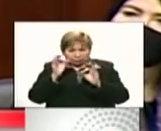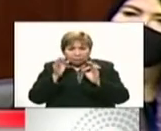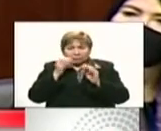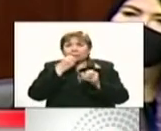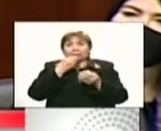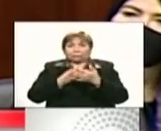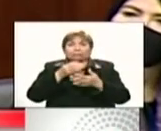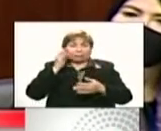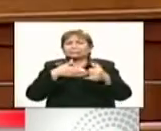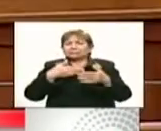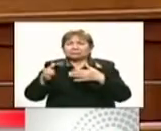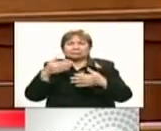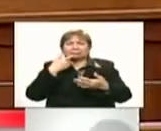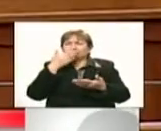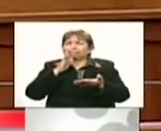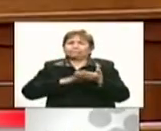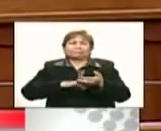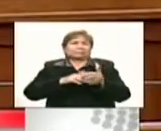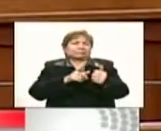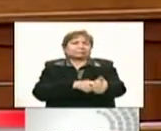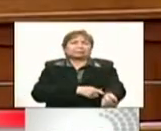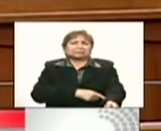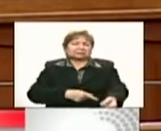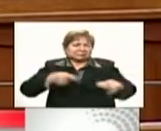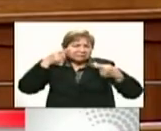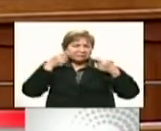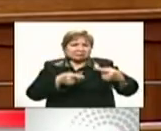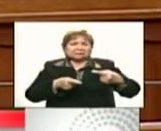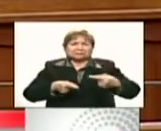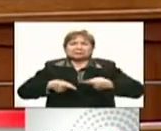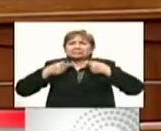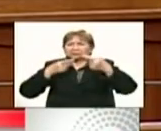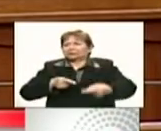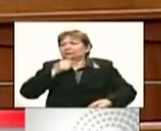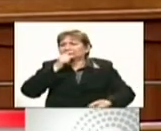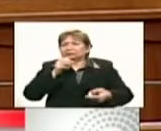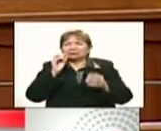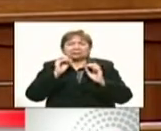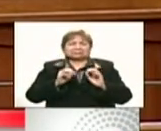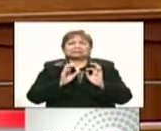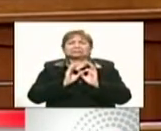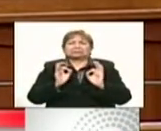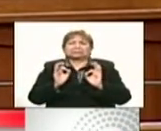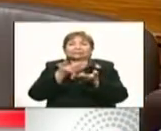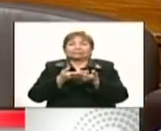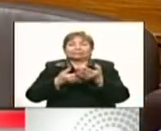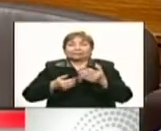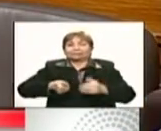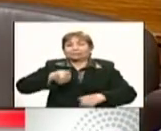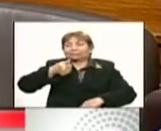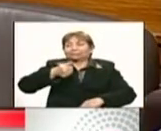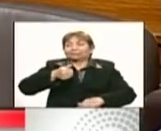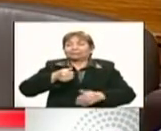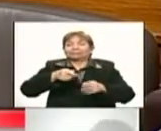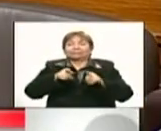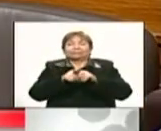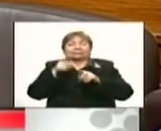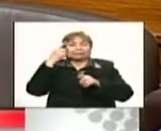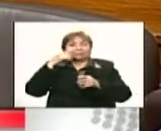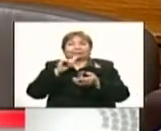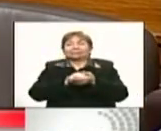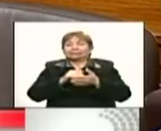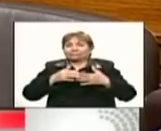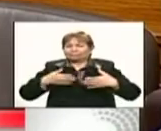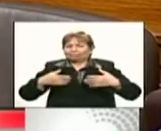constituyente. Pero a su vez hay otro colectivo que está recolectando firmas, pero para que se prohíba justamente la realización